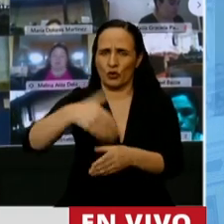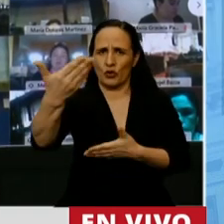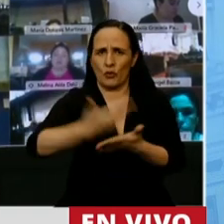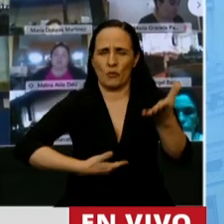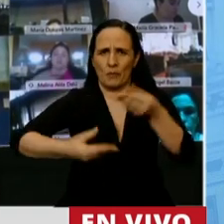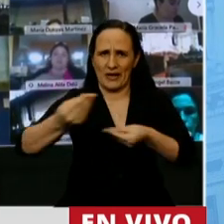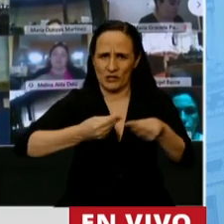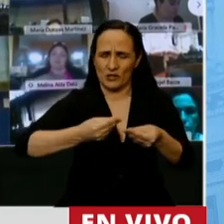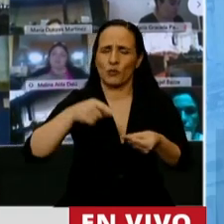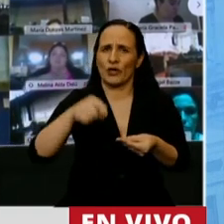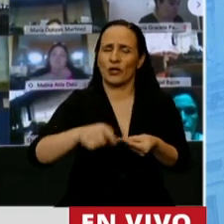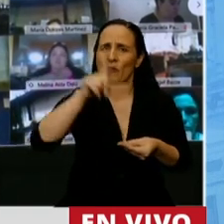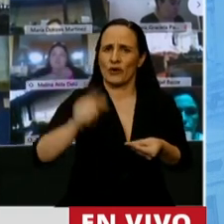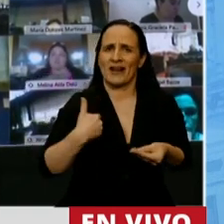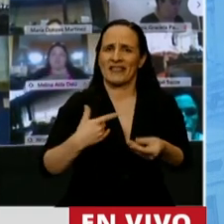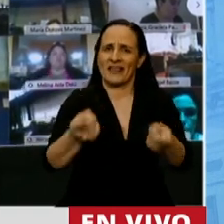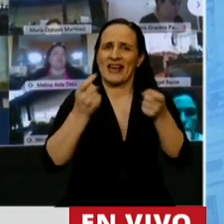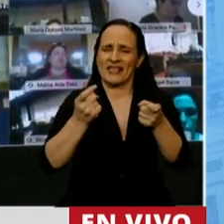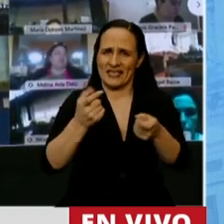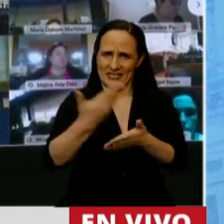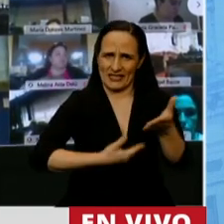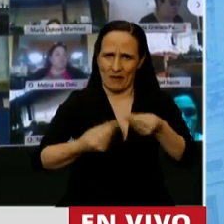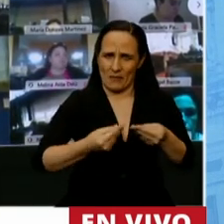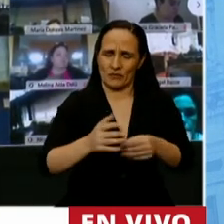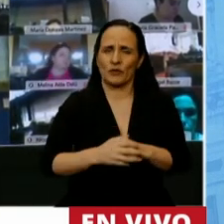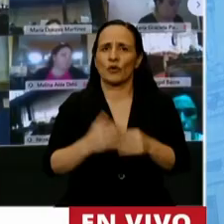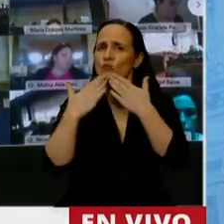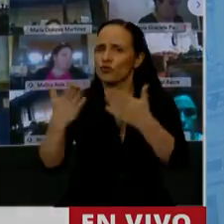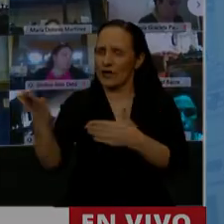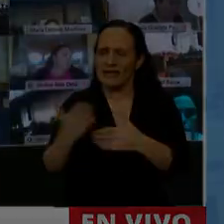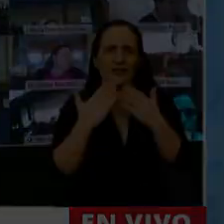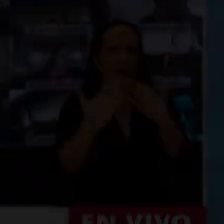presupuesto porque nuestro país lo necesita. Muchas gracias. Gracias, diputado.